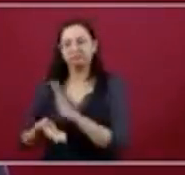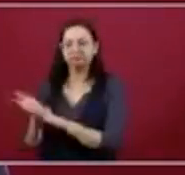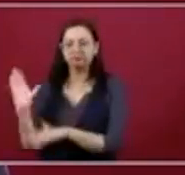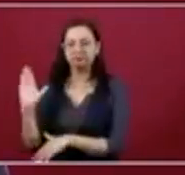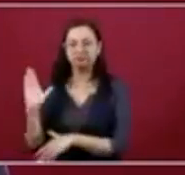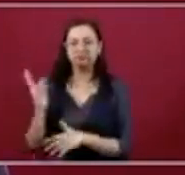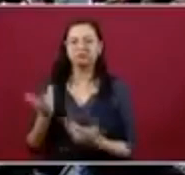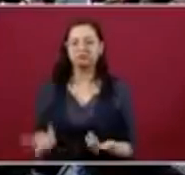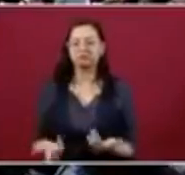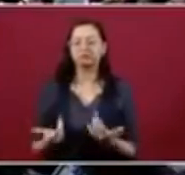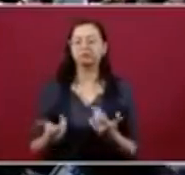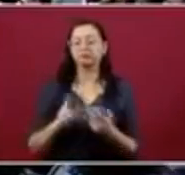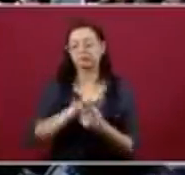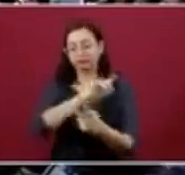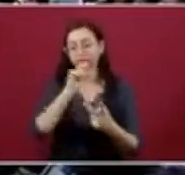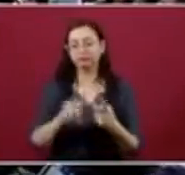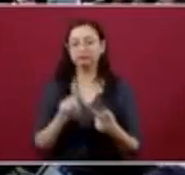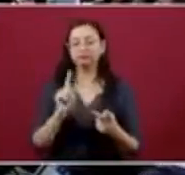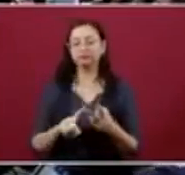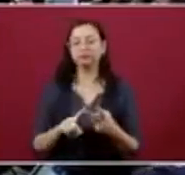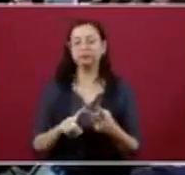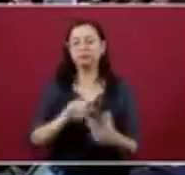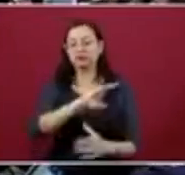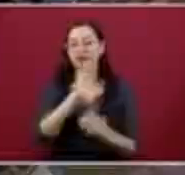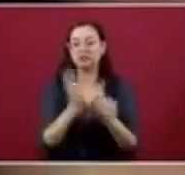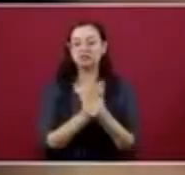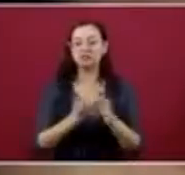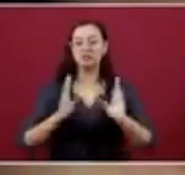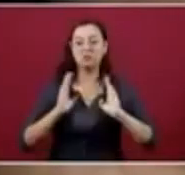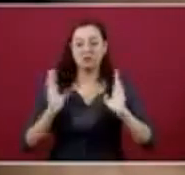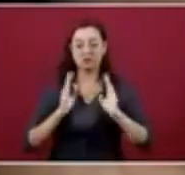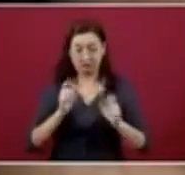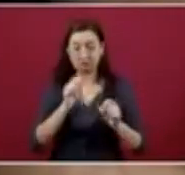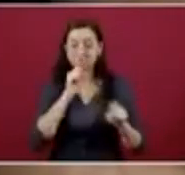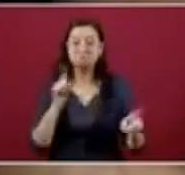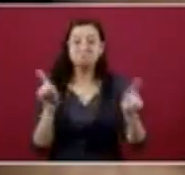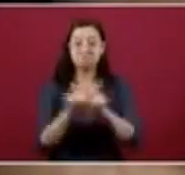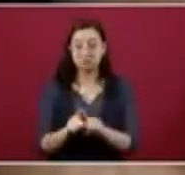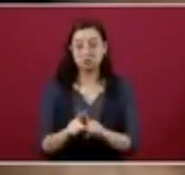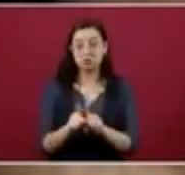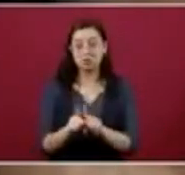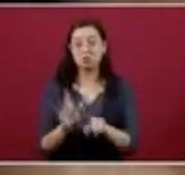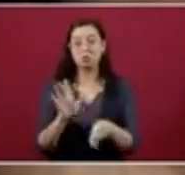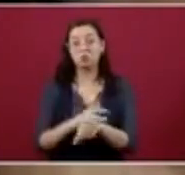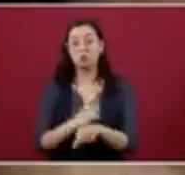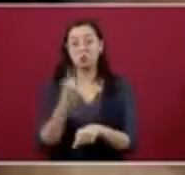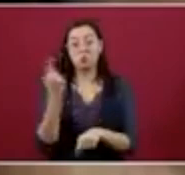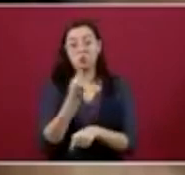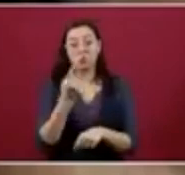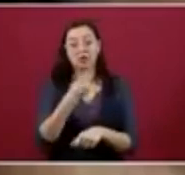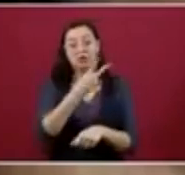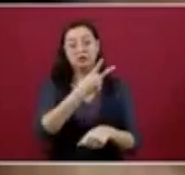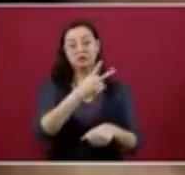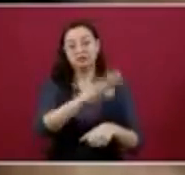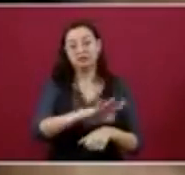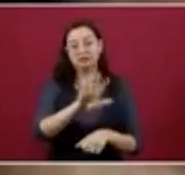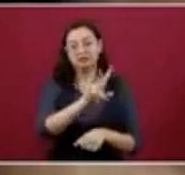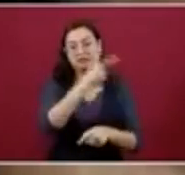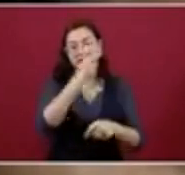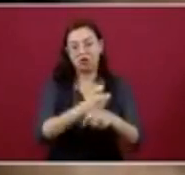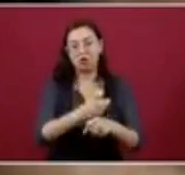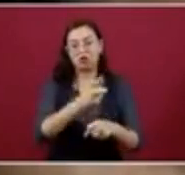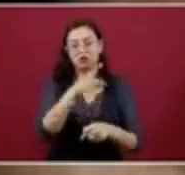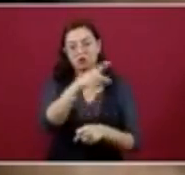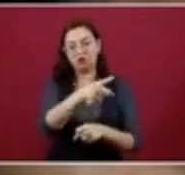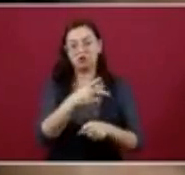apertura va a alcanzar también a los archivos militares, porque prácticamente están intactos los archivos de la sección segunda del Estado Mayor de